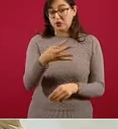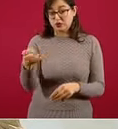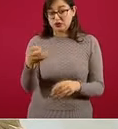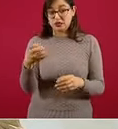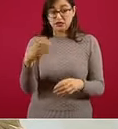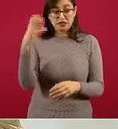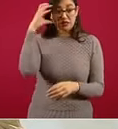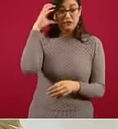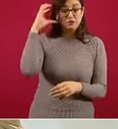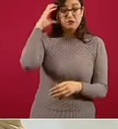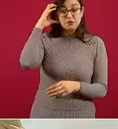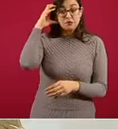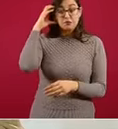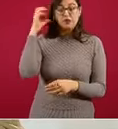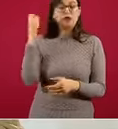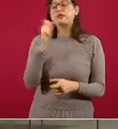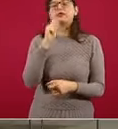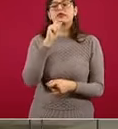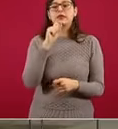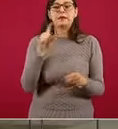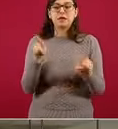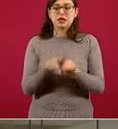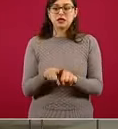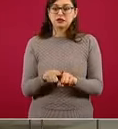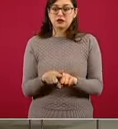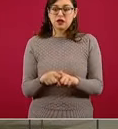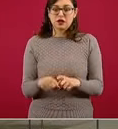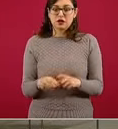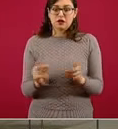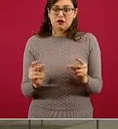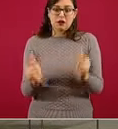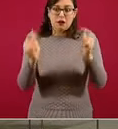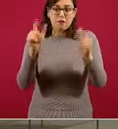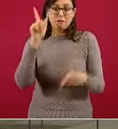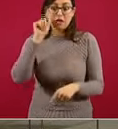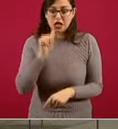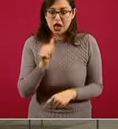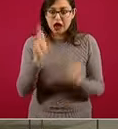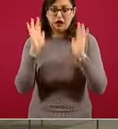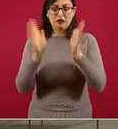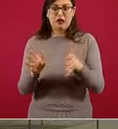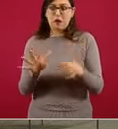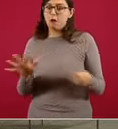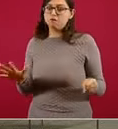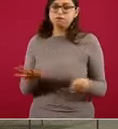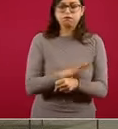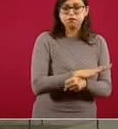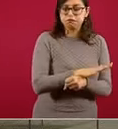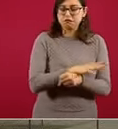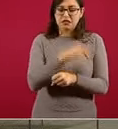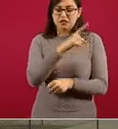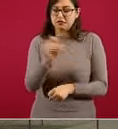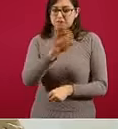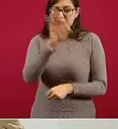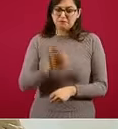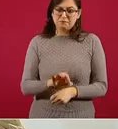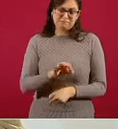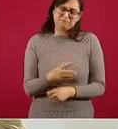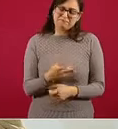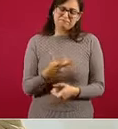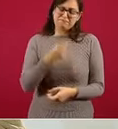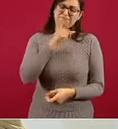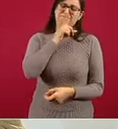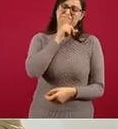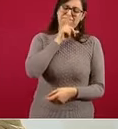Entonces, tampoco es una cosa de que se llenen en un día, ¿no? Por eso es una situación crítica, en el sentido de